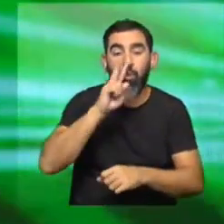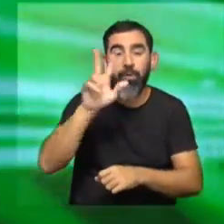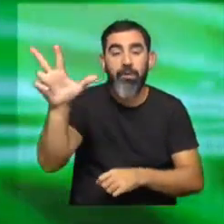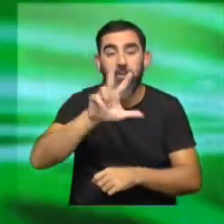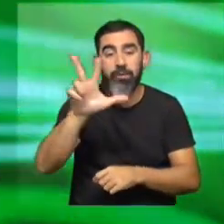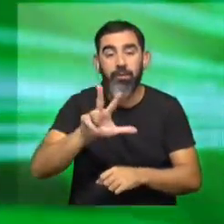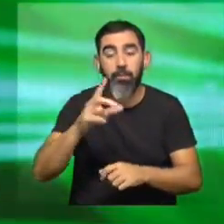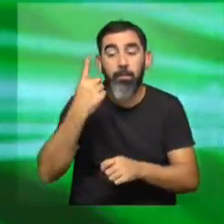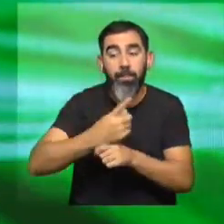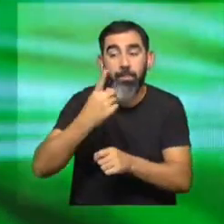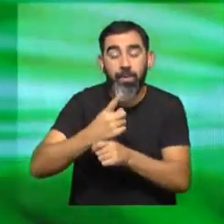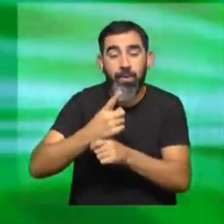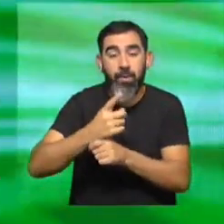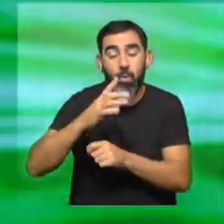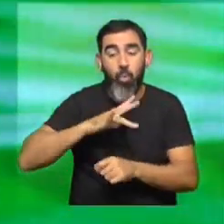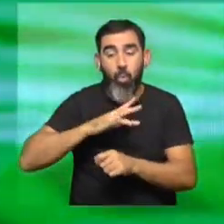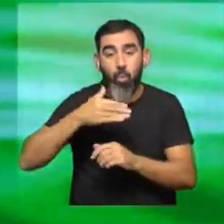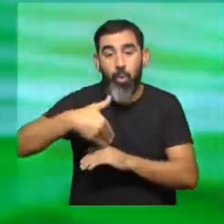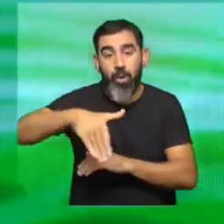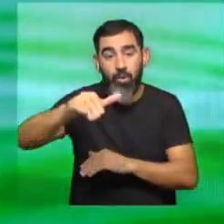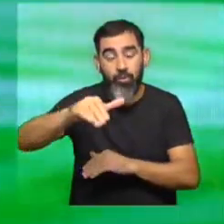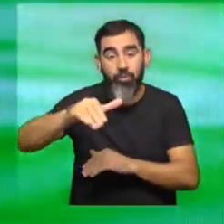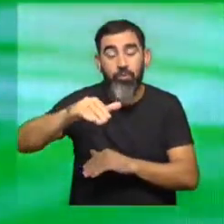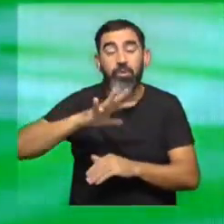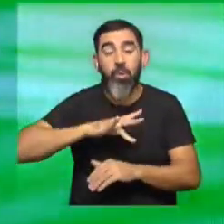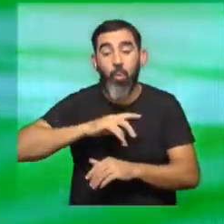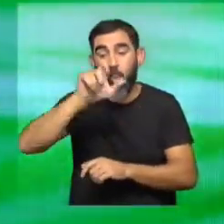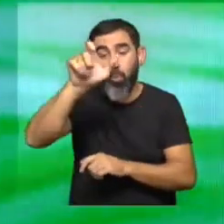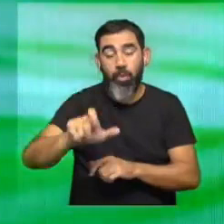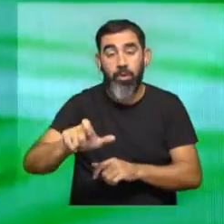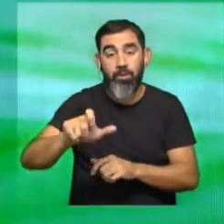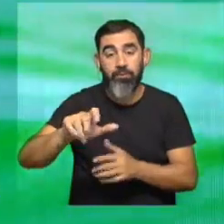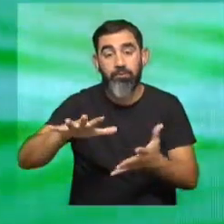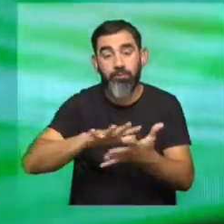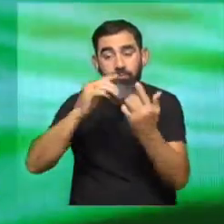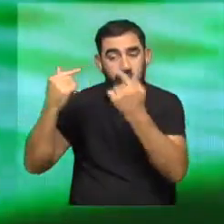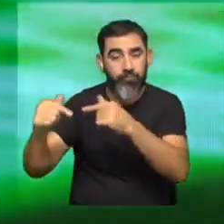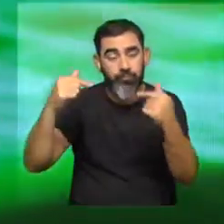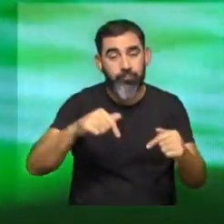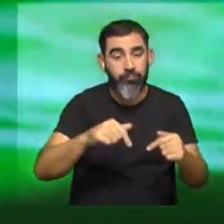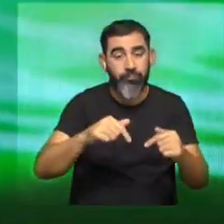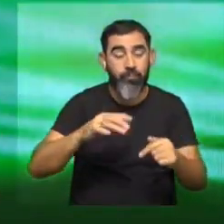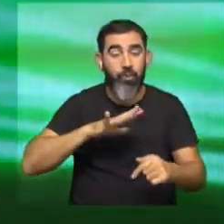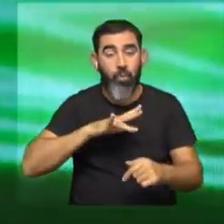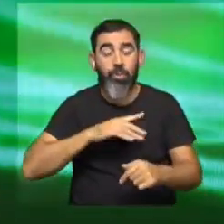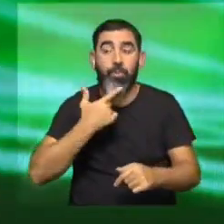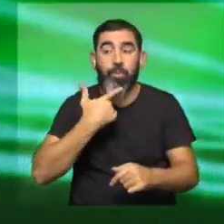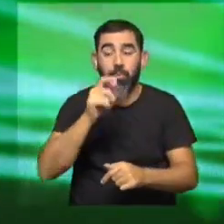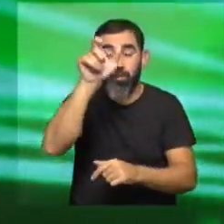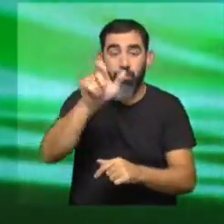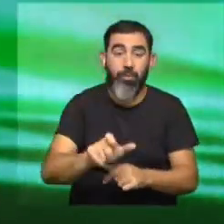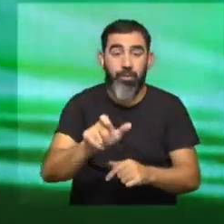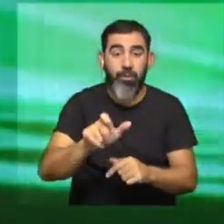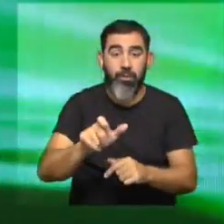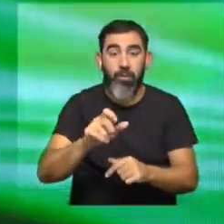cuando empiece la primera generación de jubilados, se van a jubilar en condiciones bien diferentes de las que se jubilarían aquellos que accedan